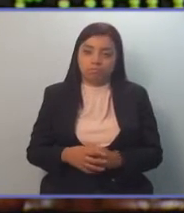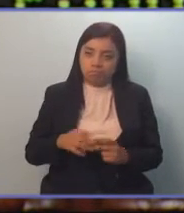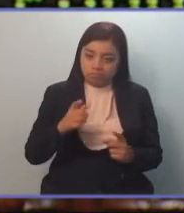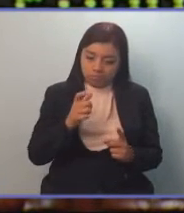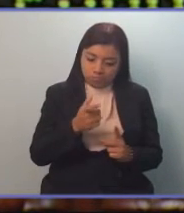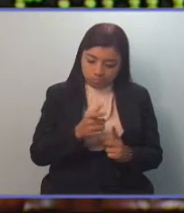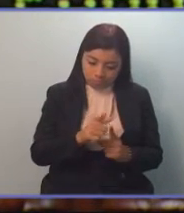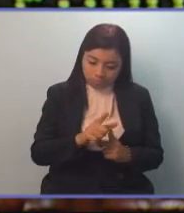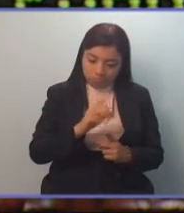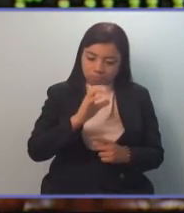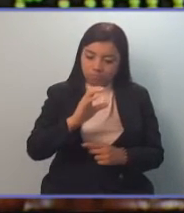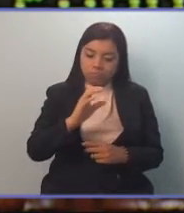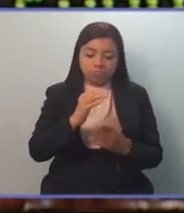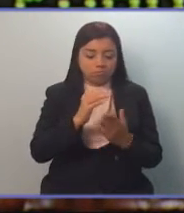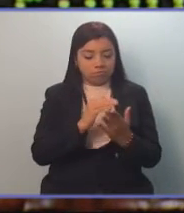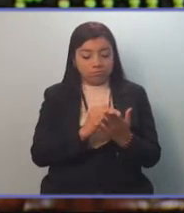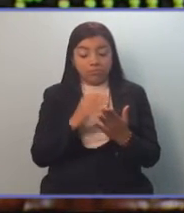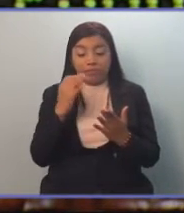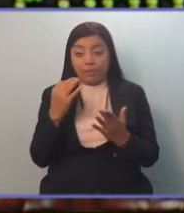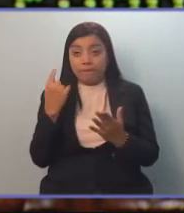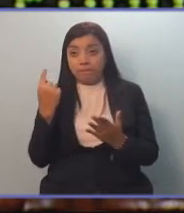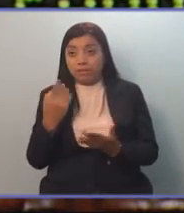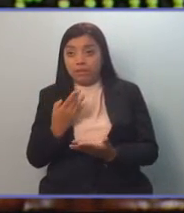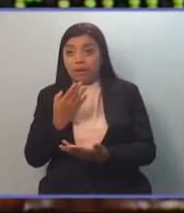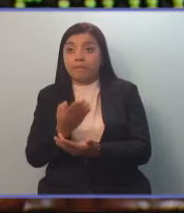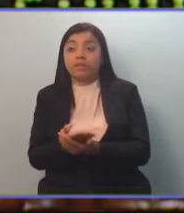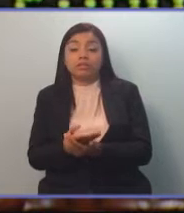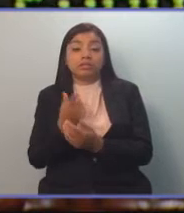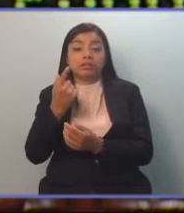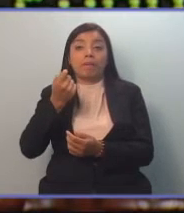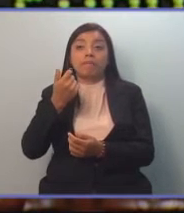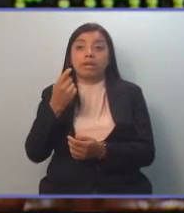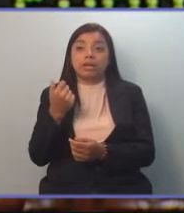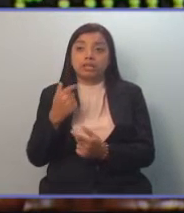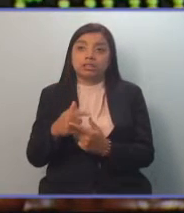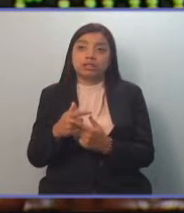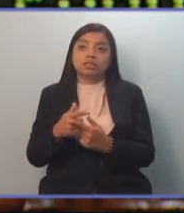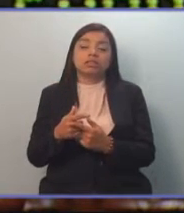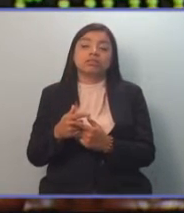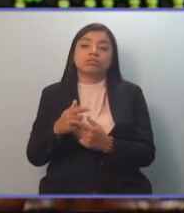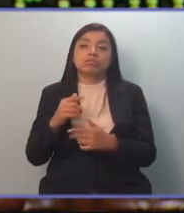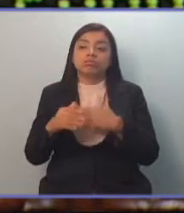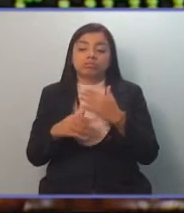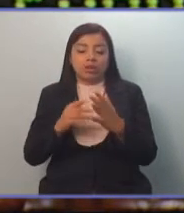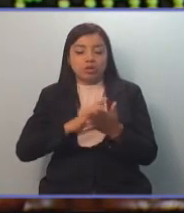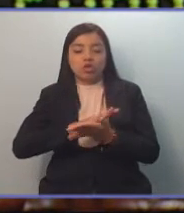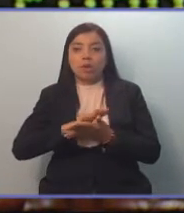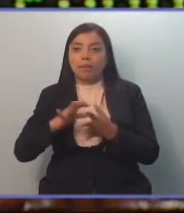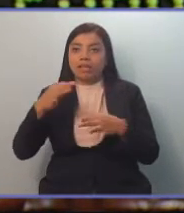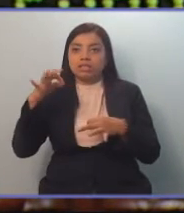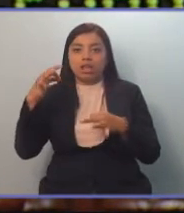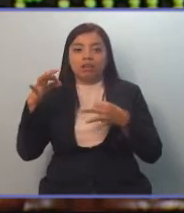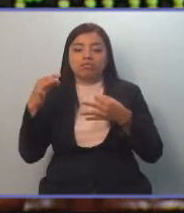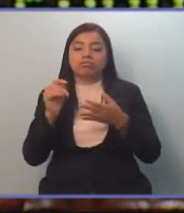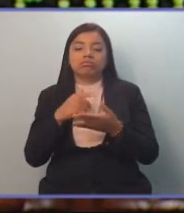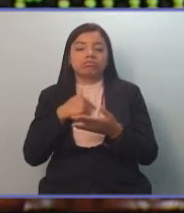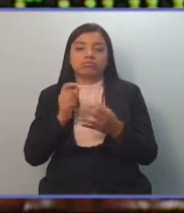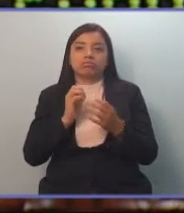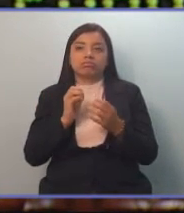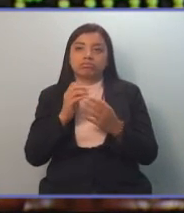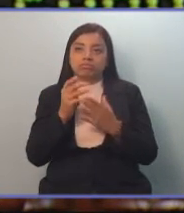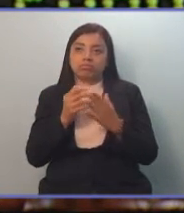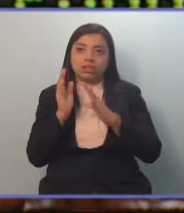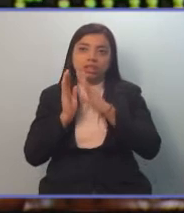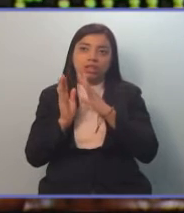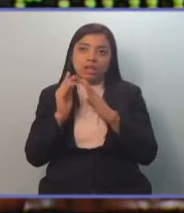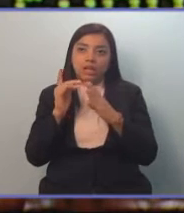Presentar solvencia de antecedentes penales y policiales. Permiso para el artesano. Cuando el fabricante del producto pirotécnico sea artesano